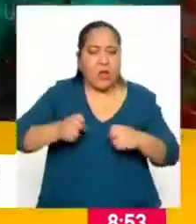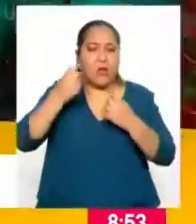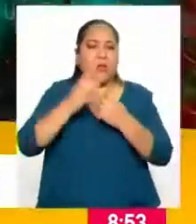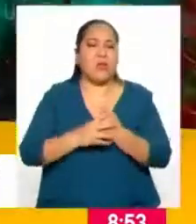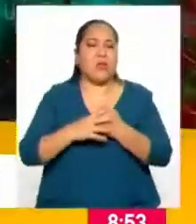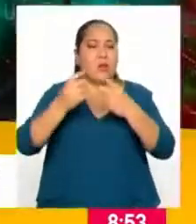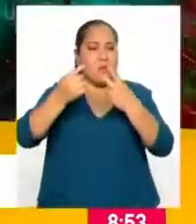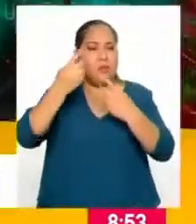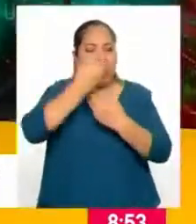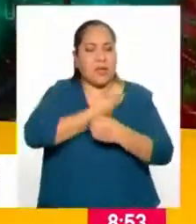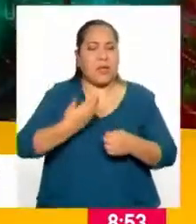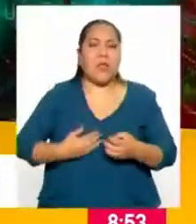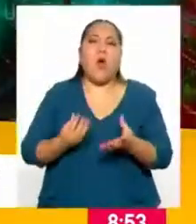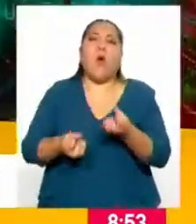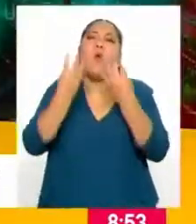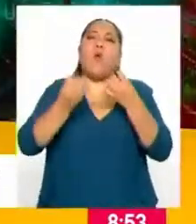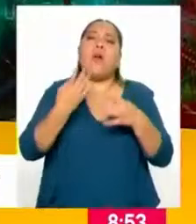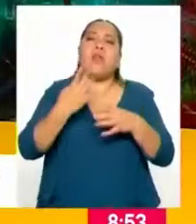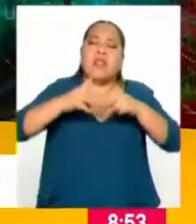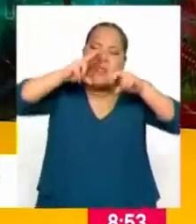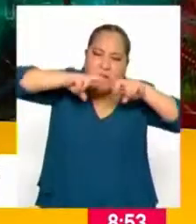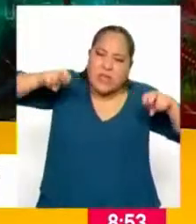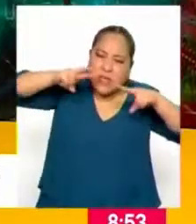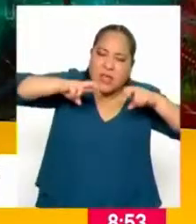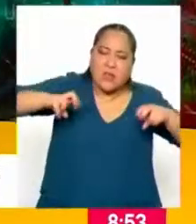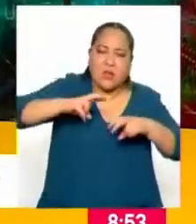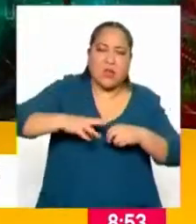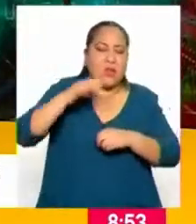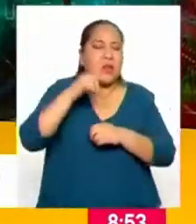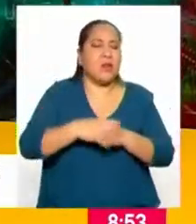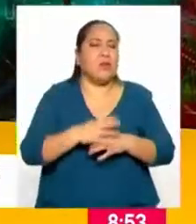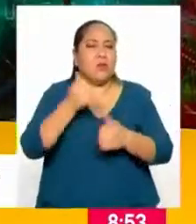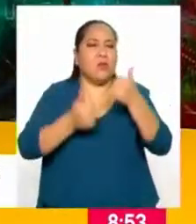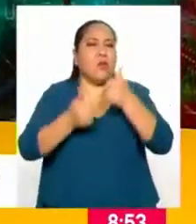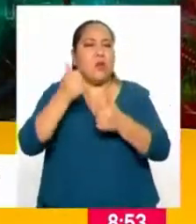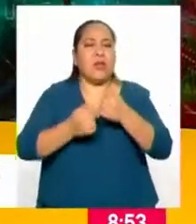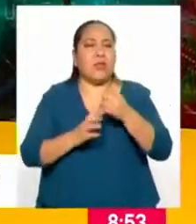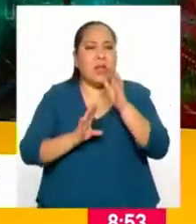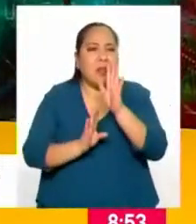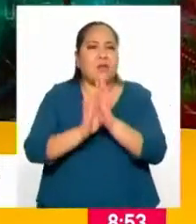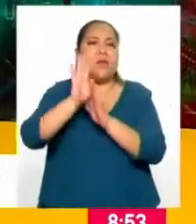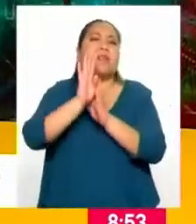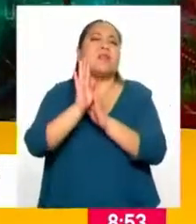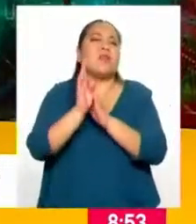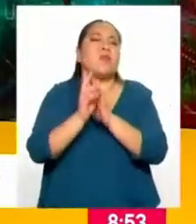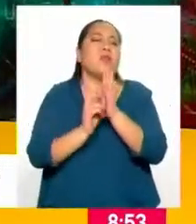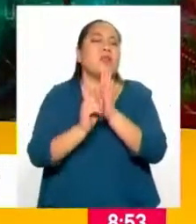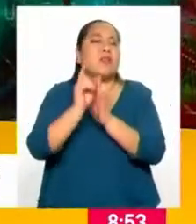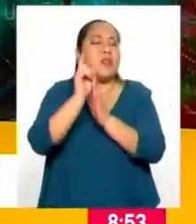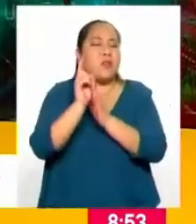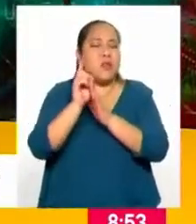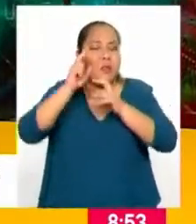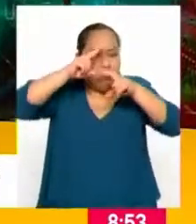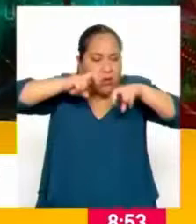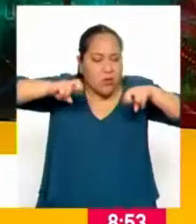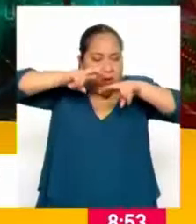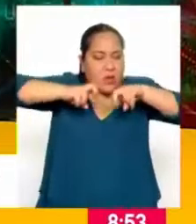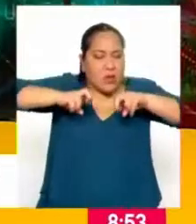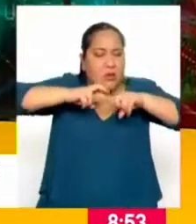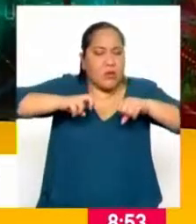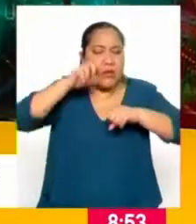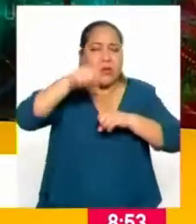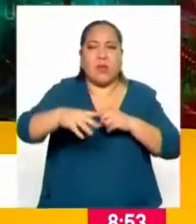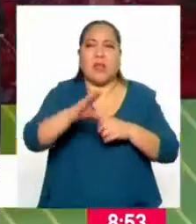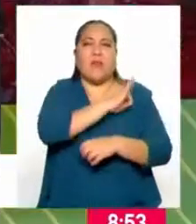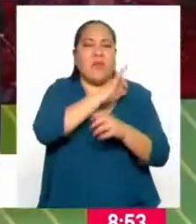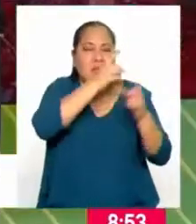¿Cuántos casos hay en su contra? ¿En qué nivel de avance o de desarrollo se encuentran en la etapa de investigación que lleva